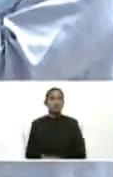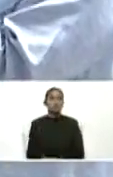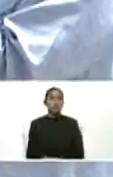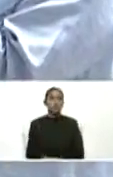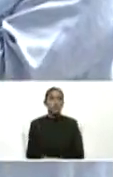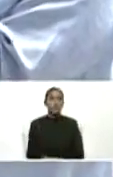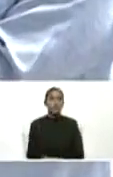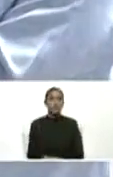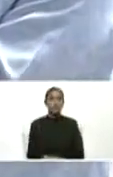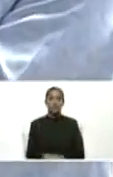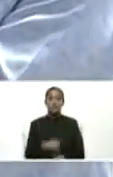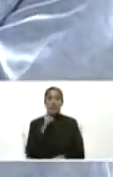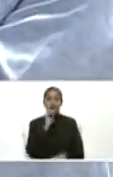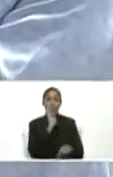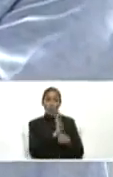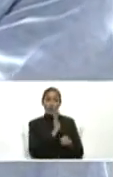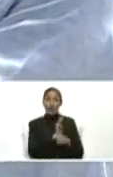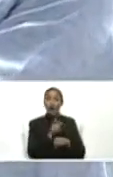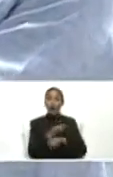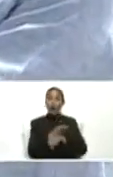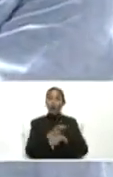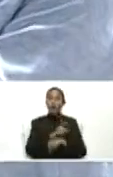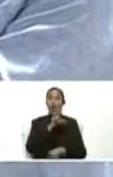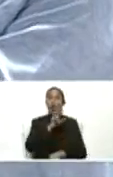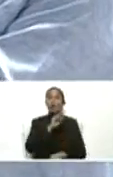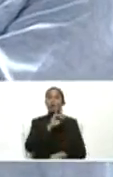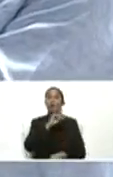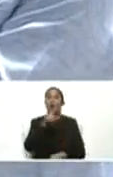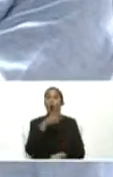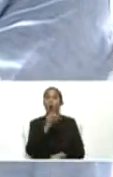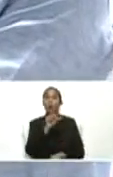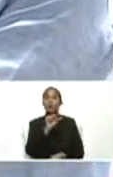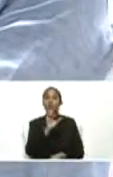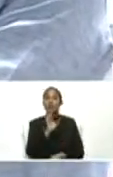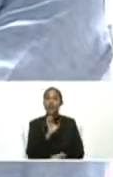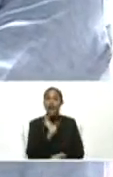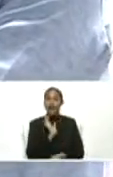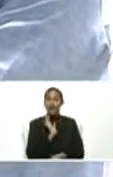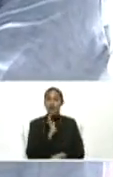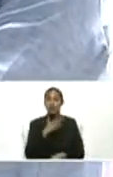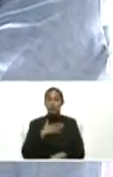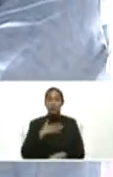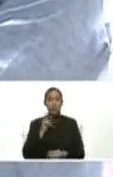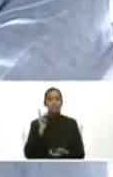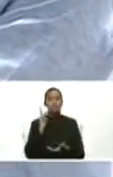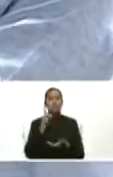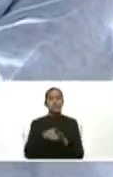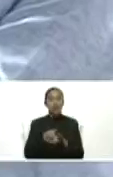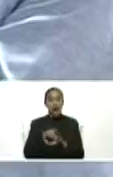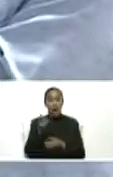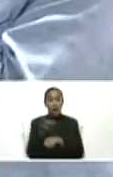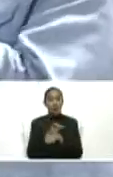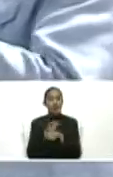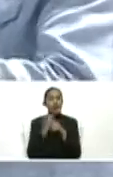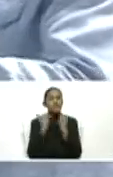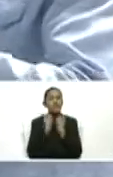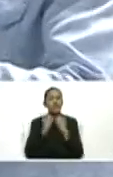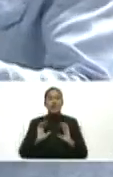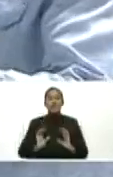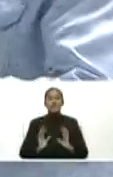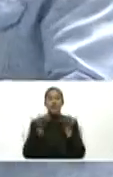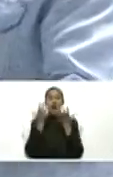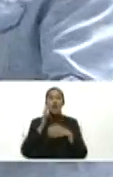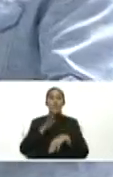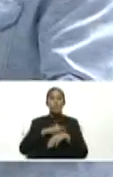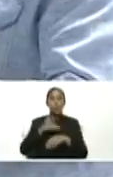José, el gobernador, porque llegué y lo toco y está prendido en fiebre, 40 grados, porque se mojó